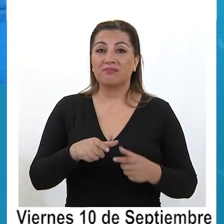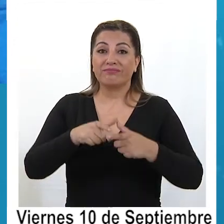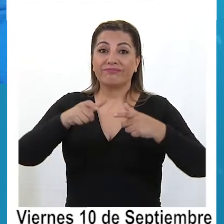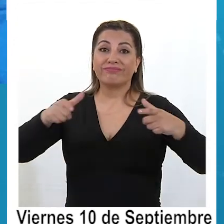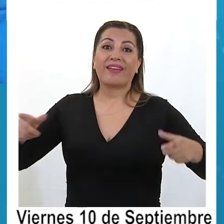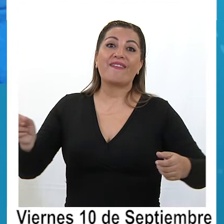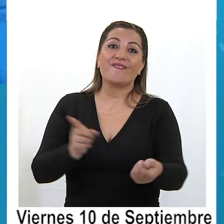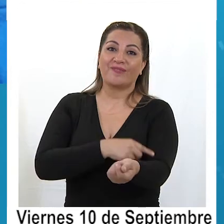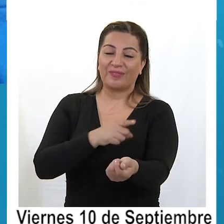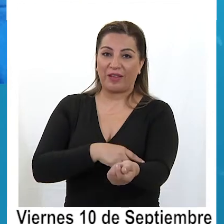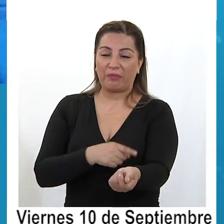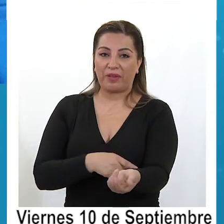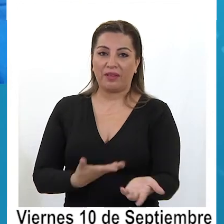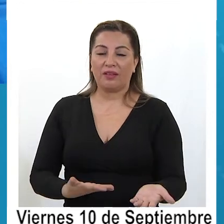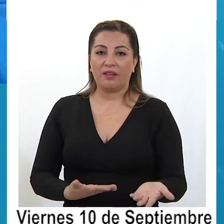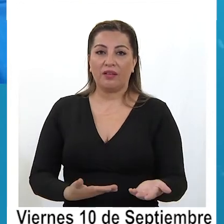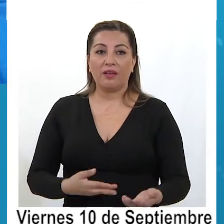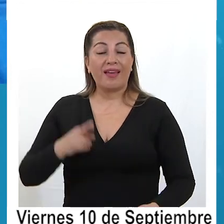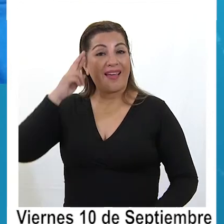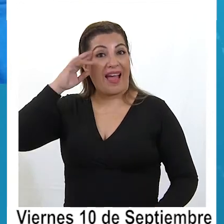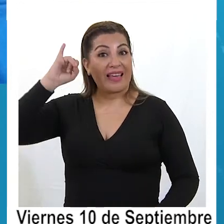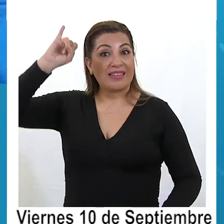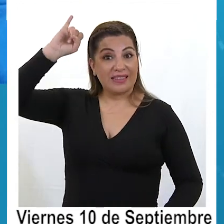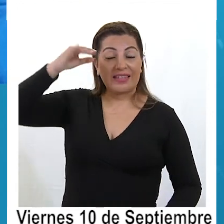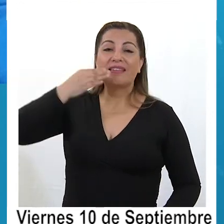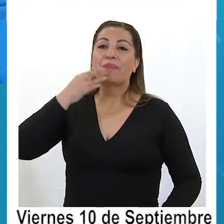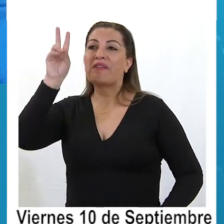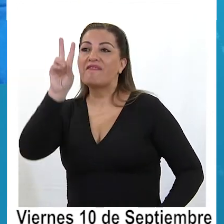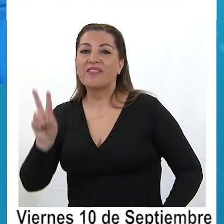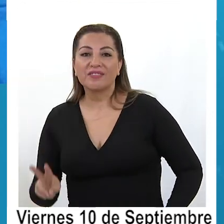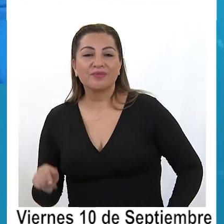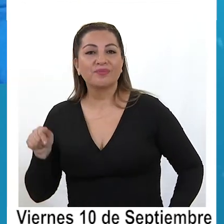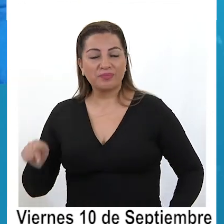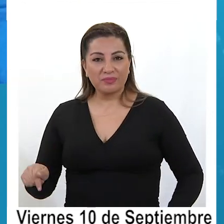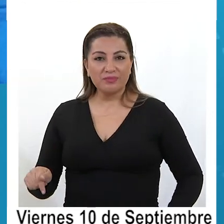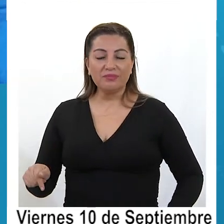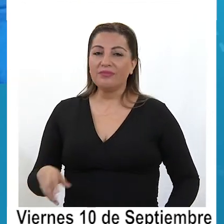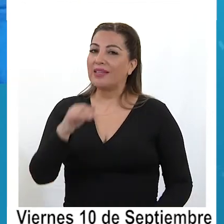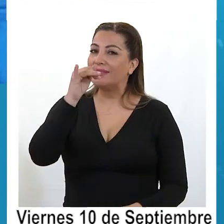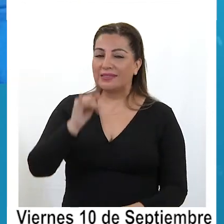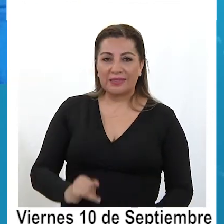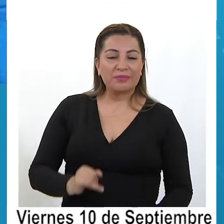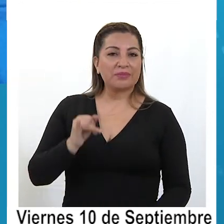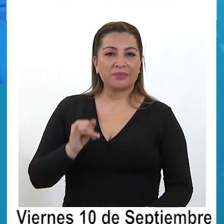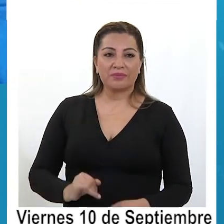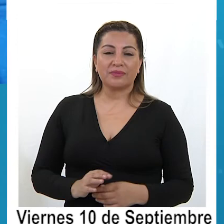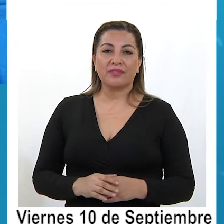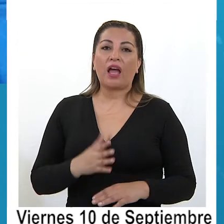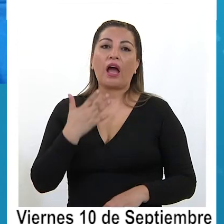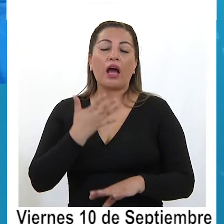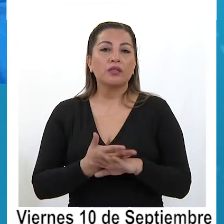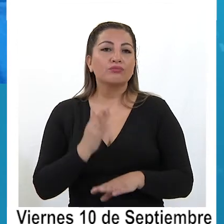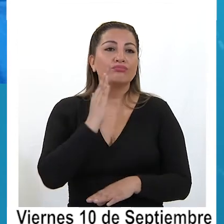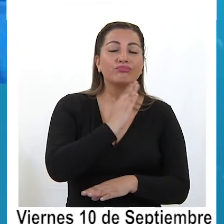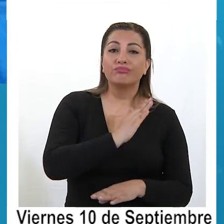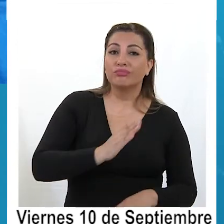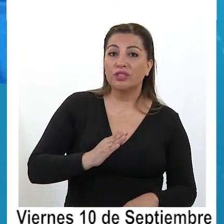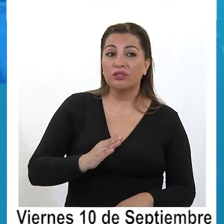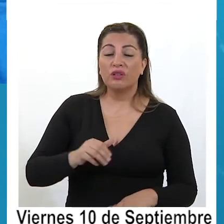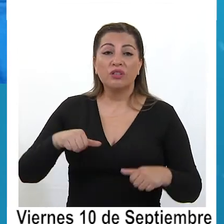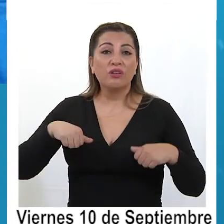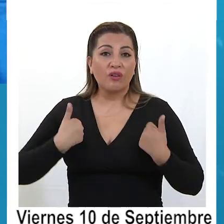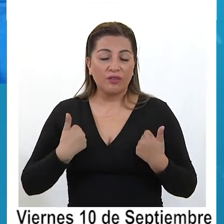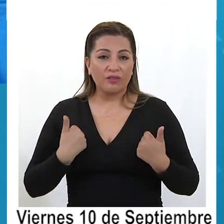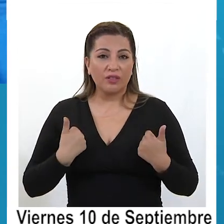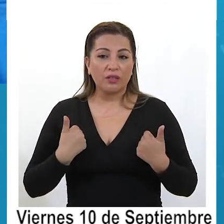tendencia que hemos visto tanto en nacionales de Haití como de Venezuela. Es por ello que cada vez que se detecta un niño o niña adolescente en esta